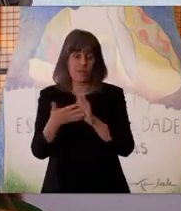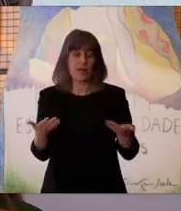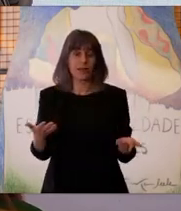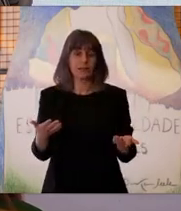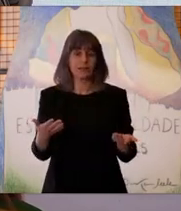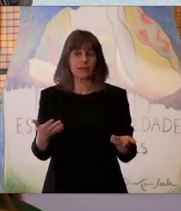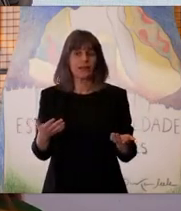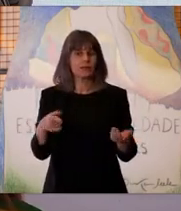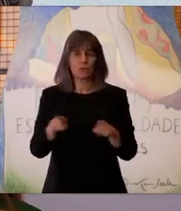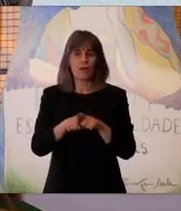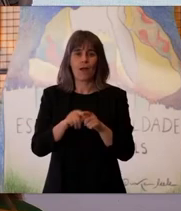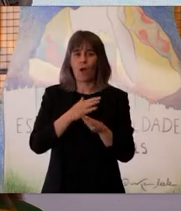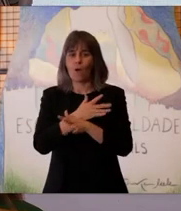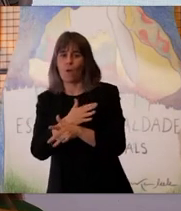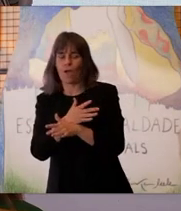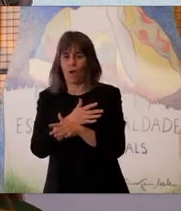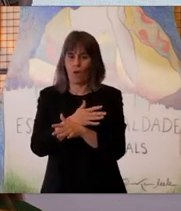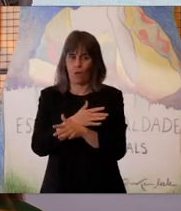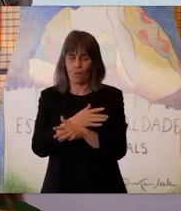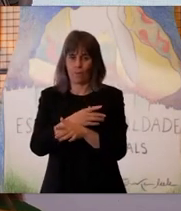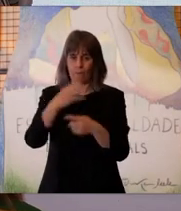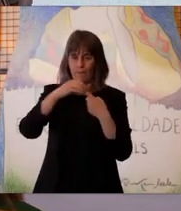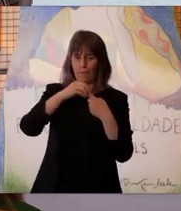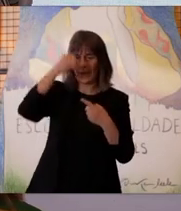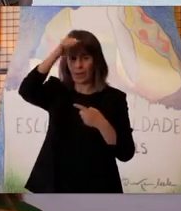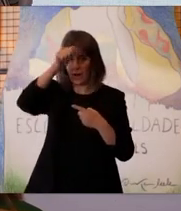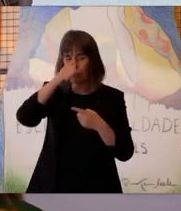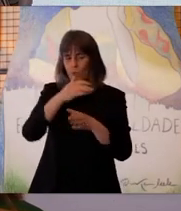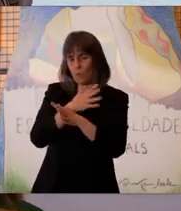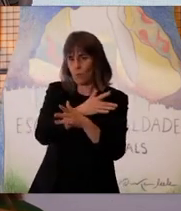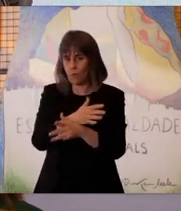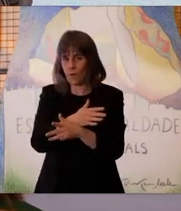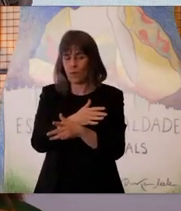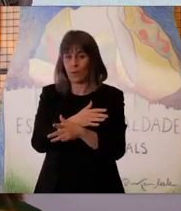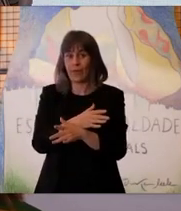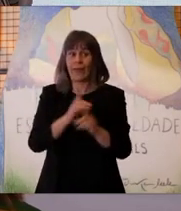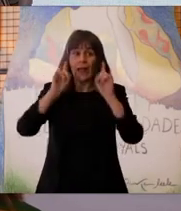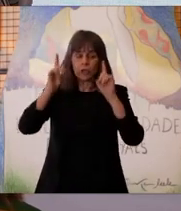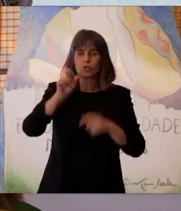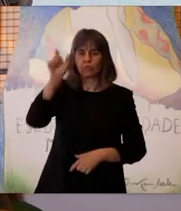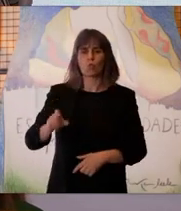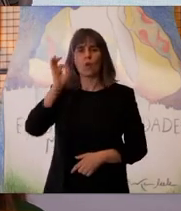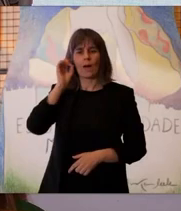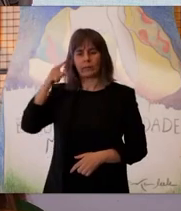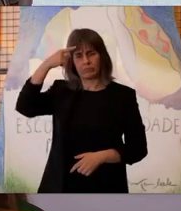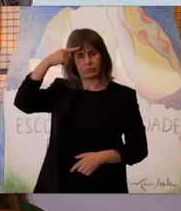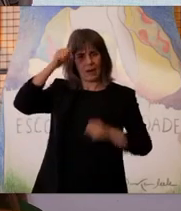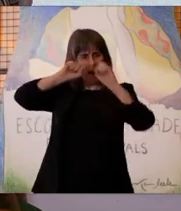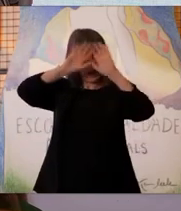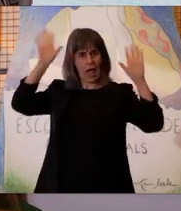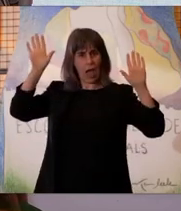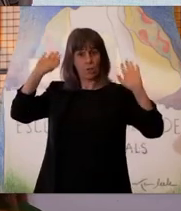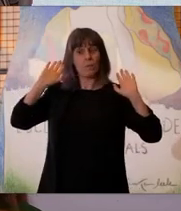un juego también al patriarcado No si si quitamos que si lo tienen Claro pero que en las posiciones en las que